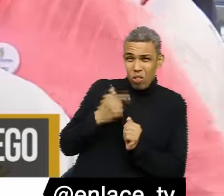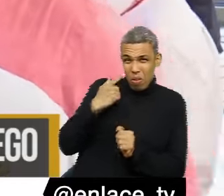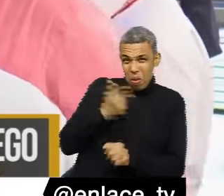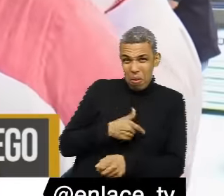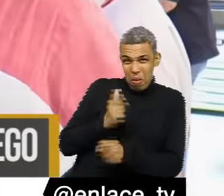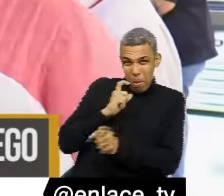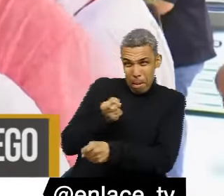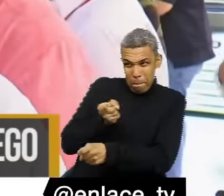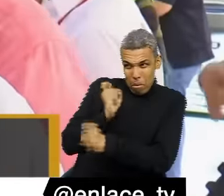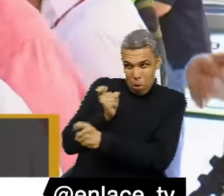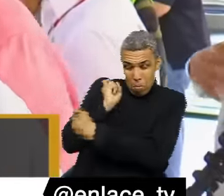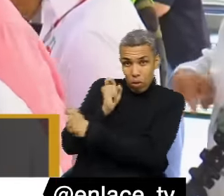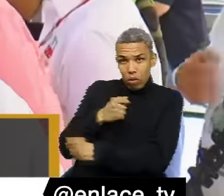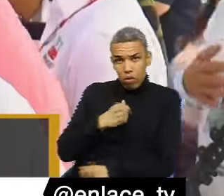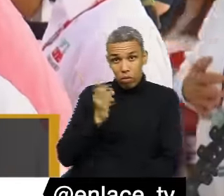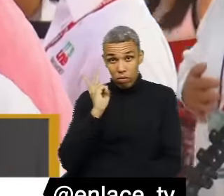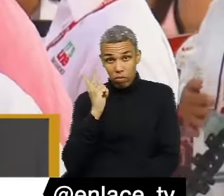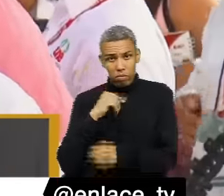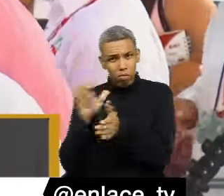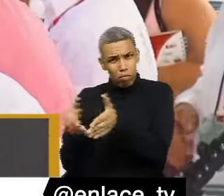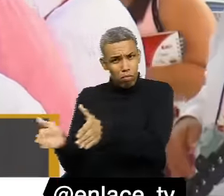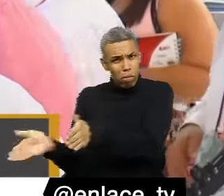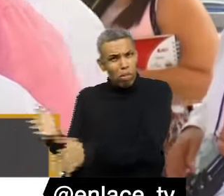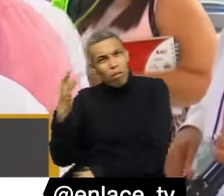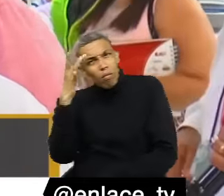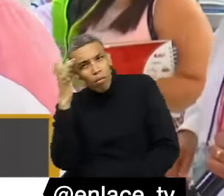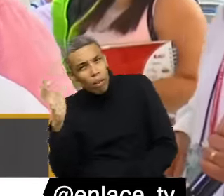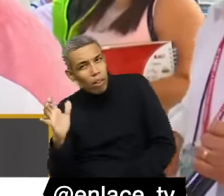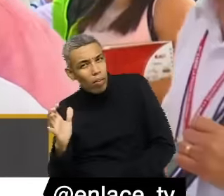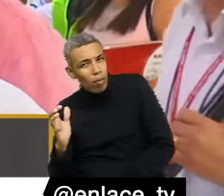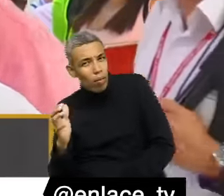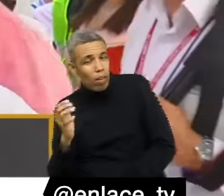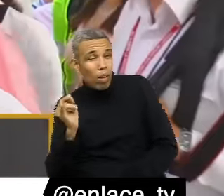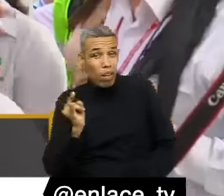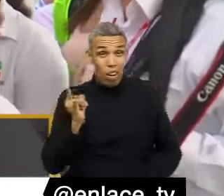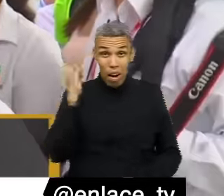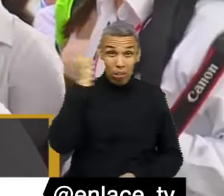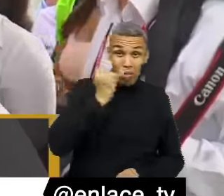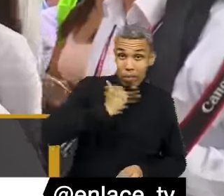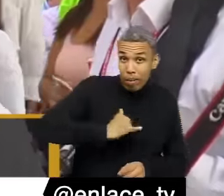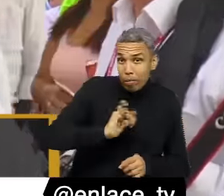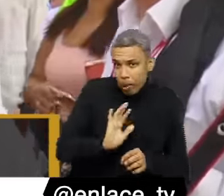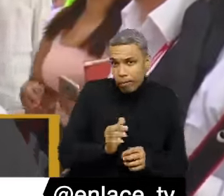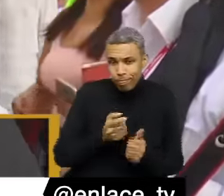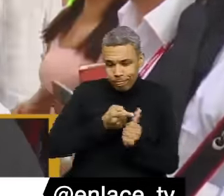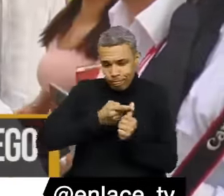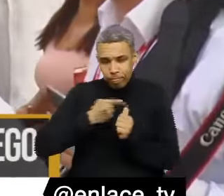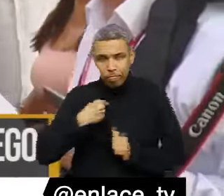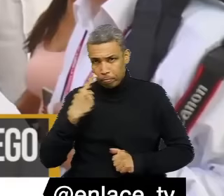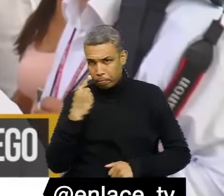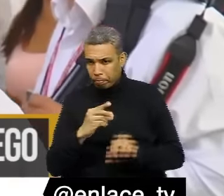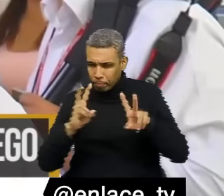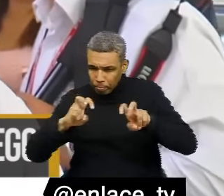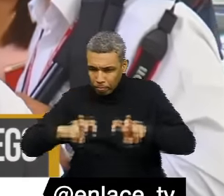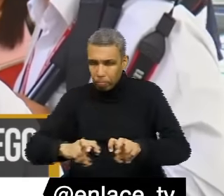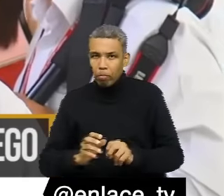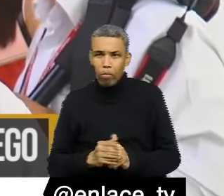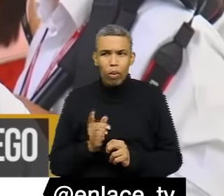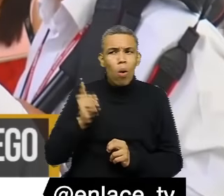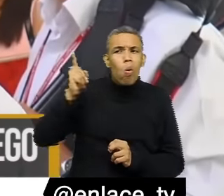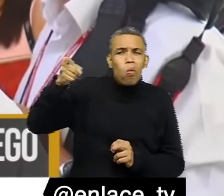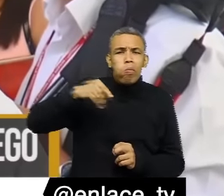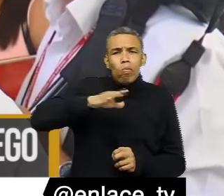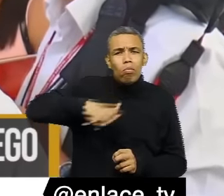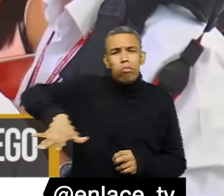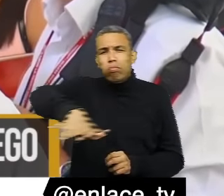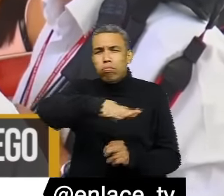Bueno, la situación de ya conocidas en el municipio de Santa Rosa del Sur está en estudio, está en investigación, y lo que se ha dicho